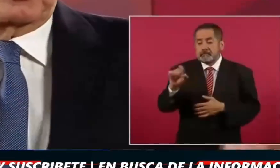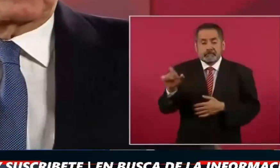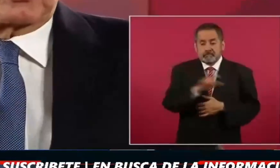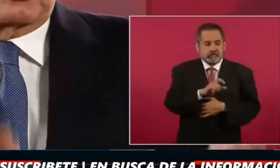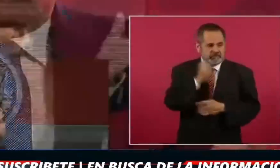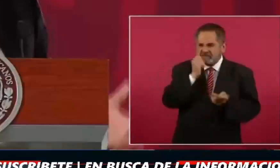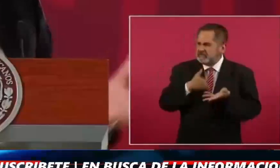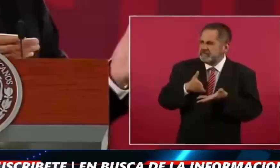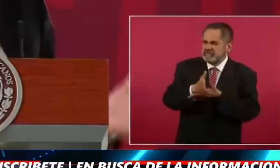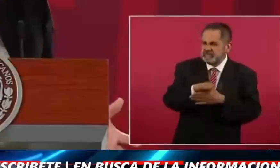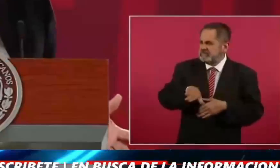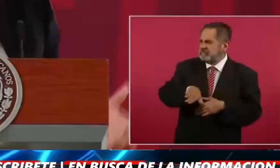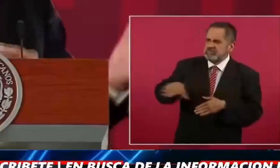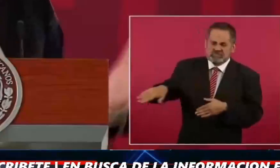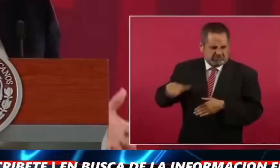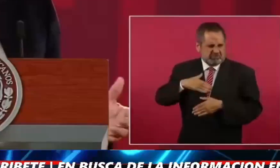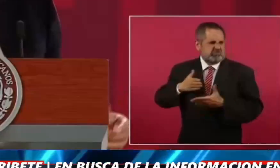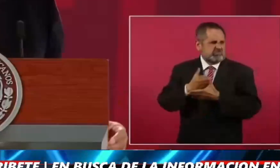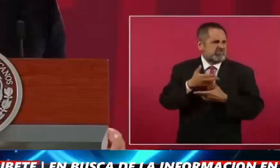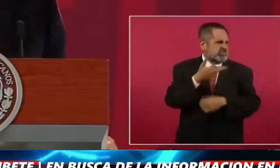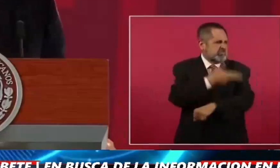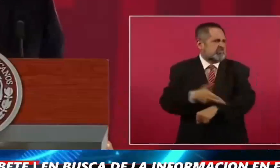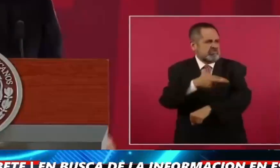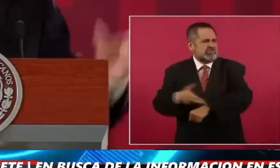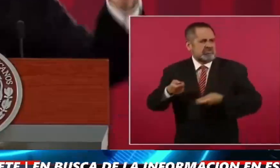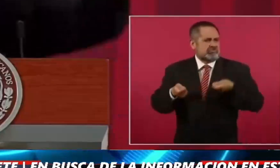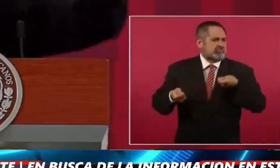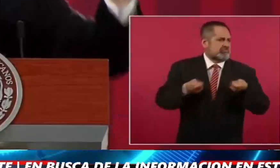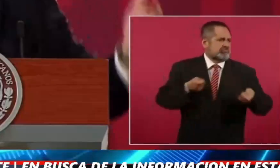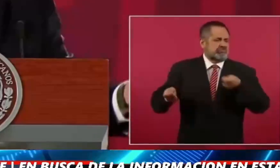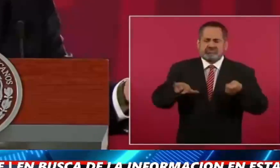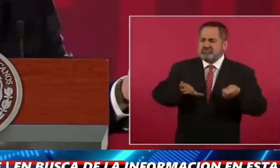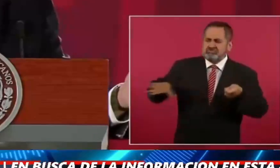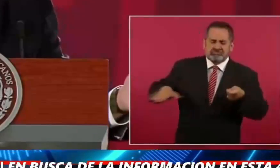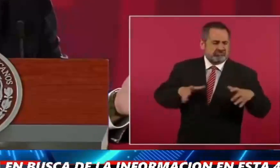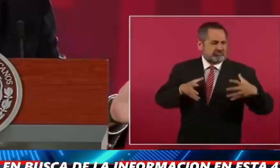se propuso que no iba yo a ser presidente y lo logró, porque la fuerza